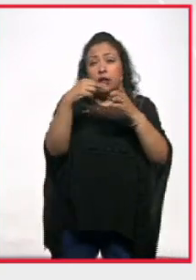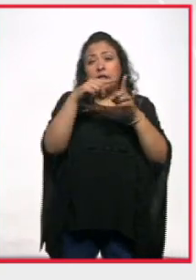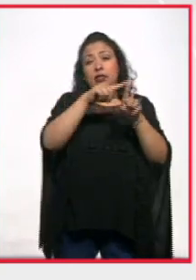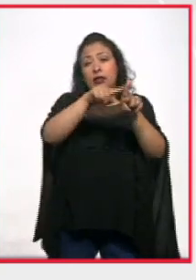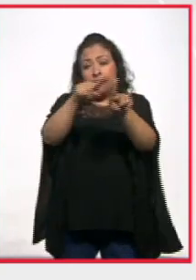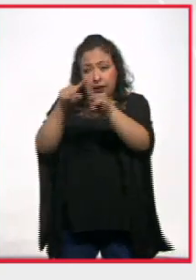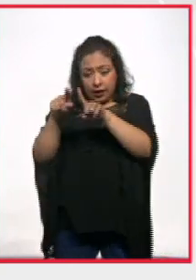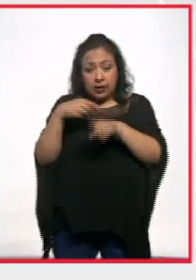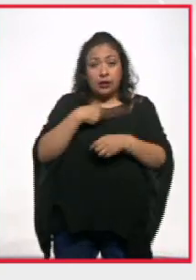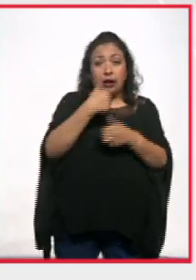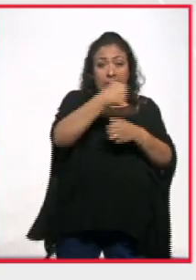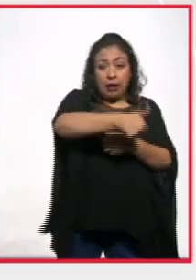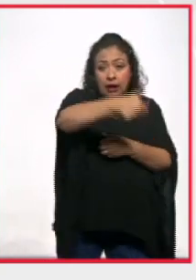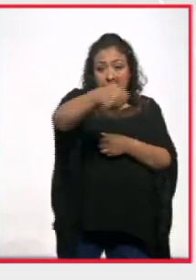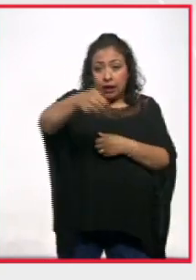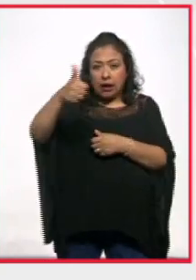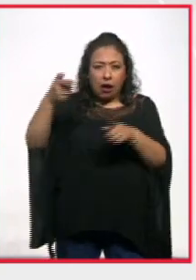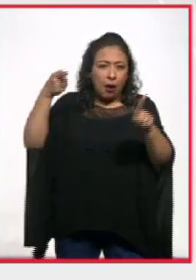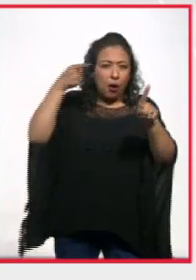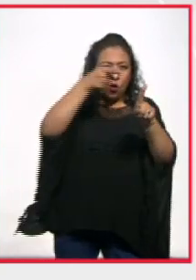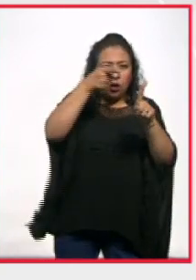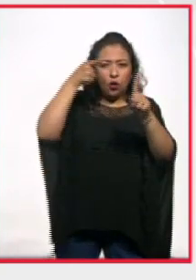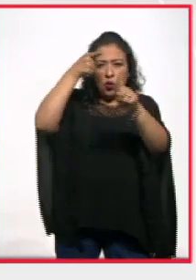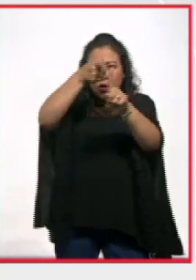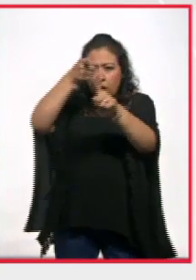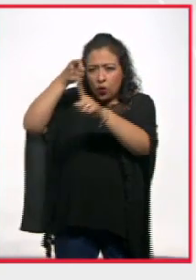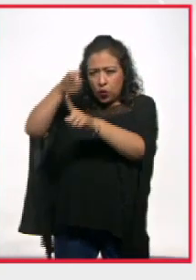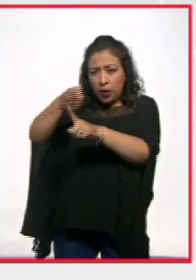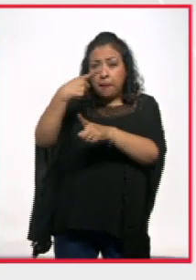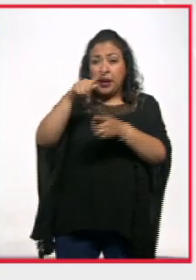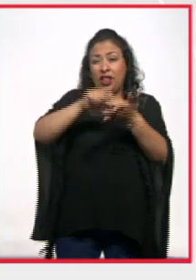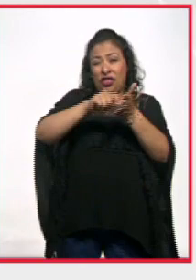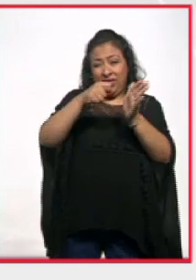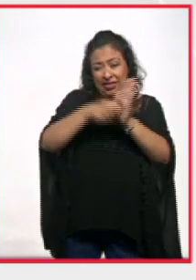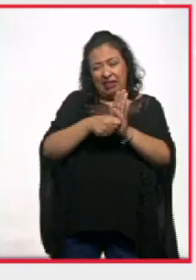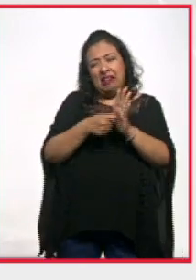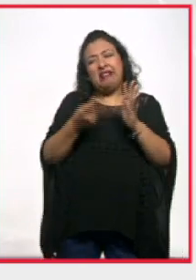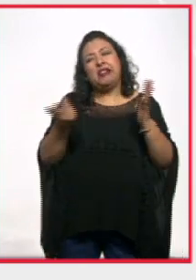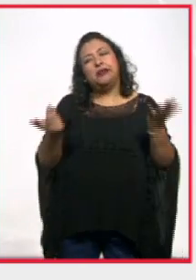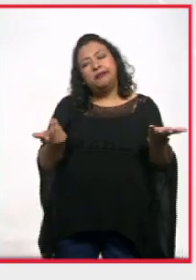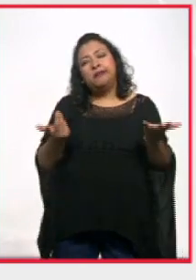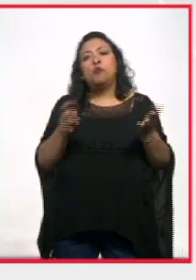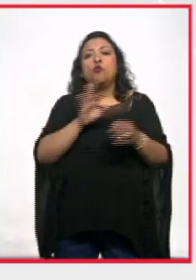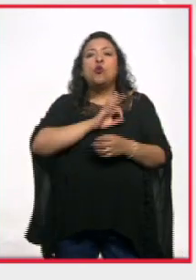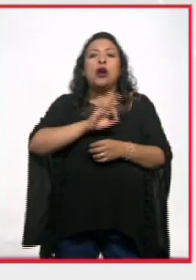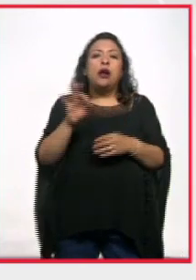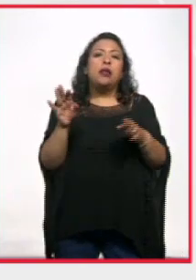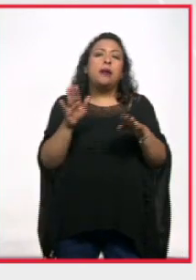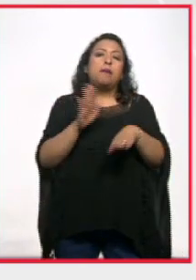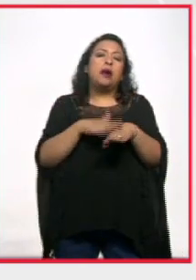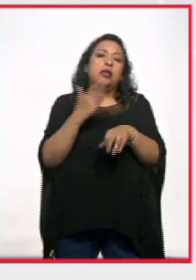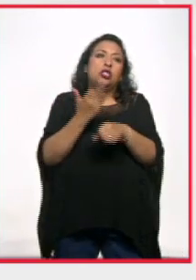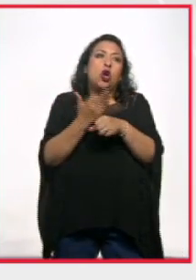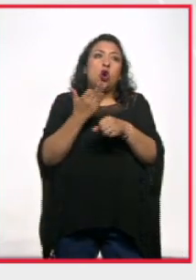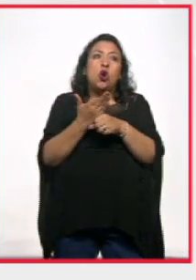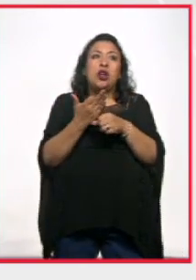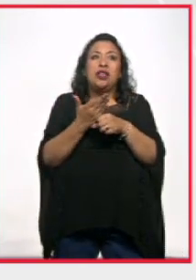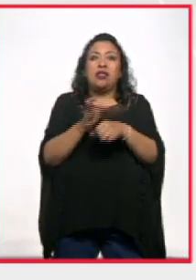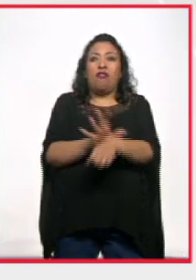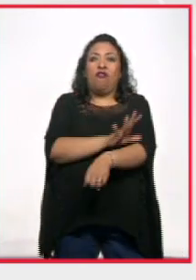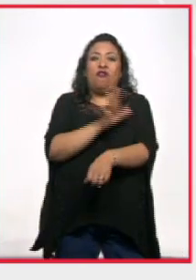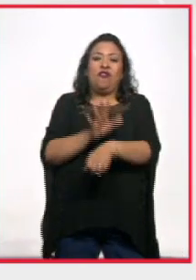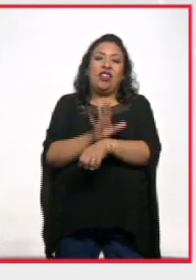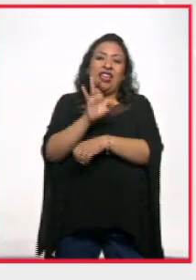tiene que cumplir un objetivo específico. Pero técnico, podría decir la parte, sobre todo ahorita, de electrónica es un